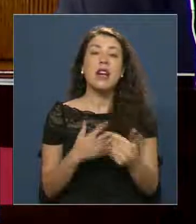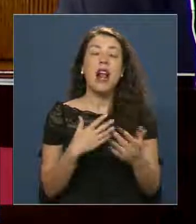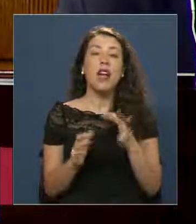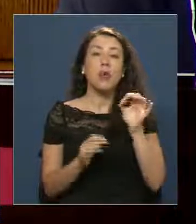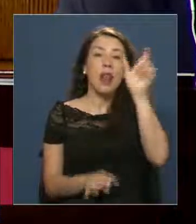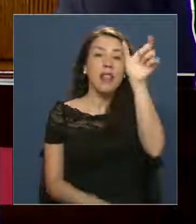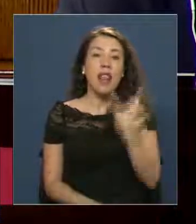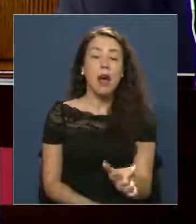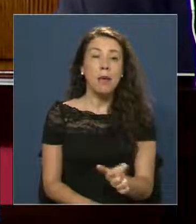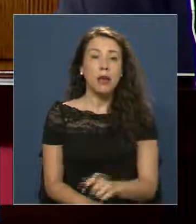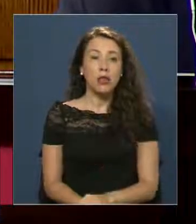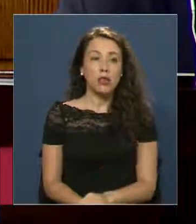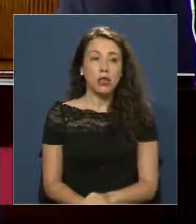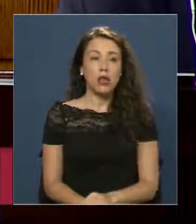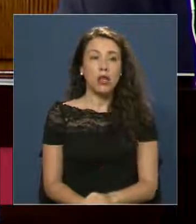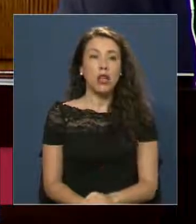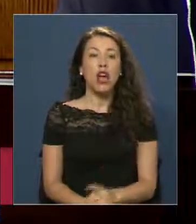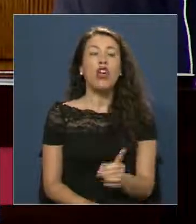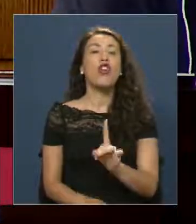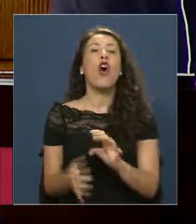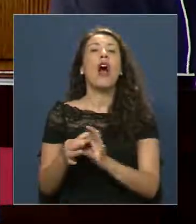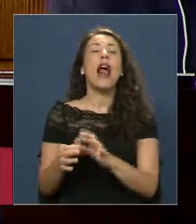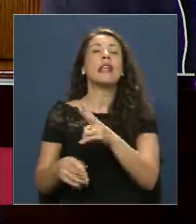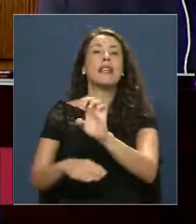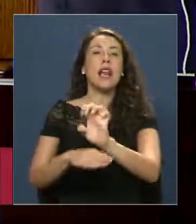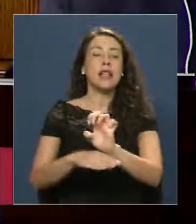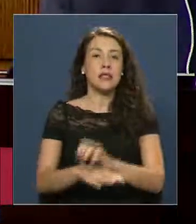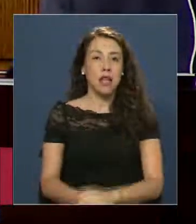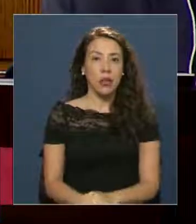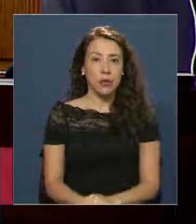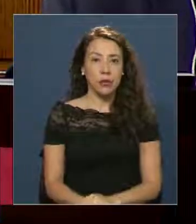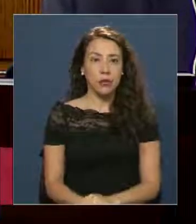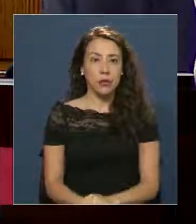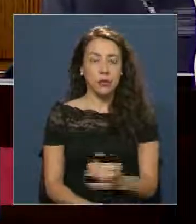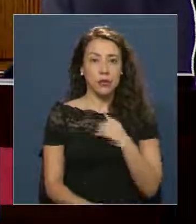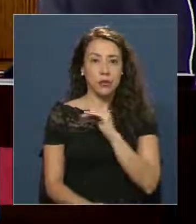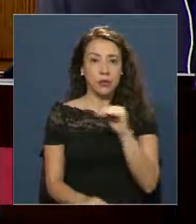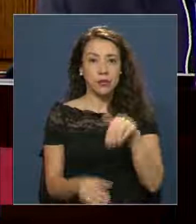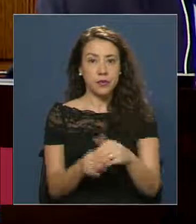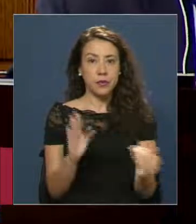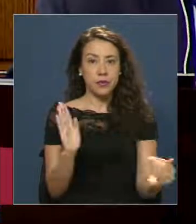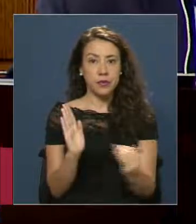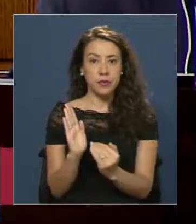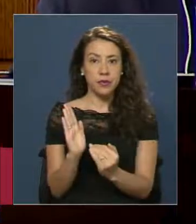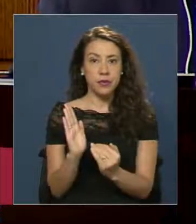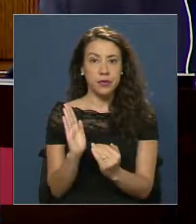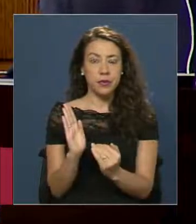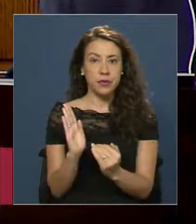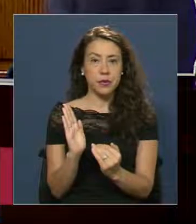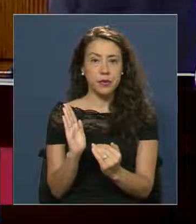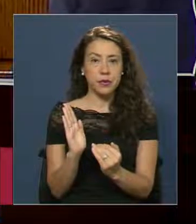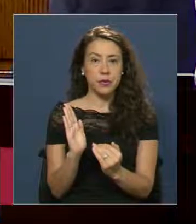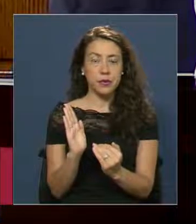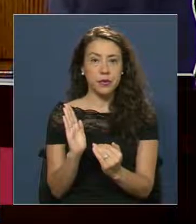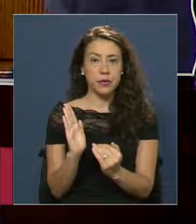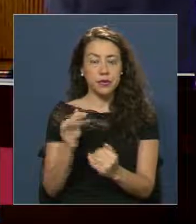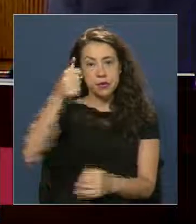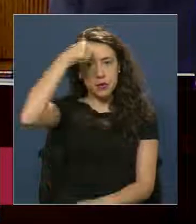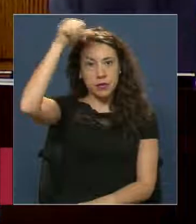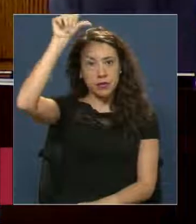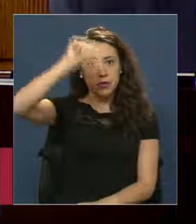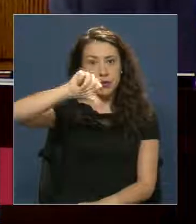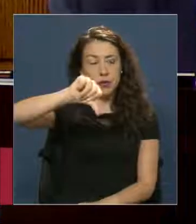y no obra de los estados. Yo llamo a votar a favor de